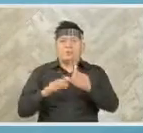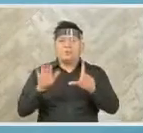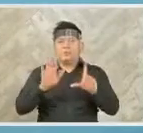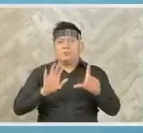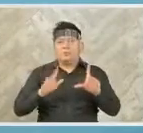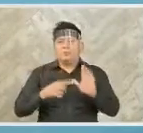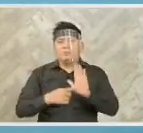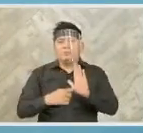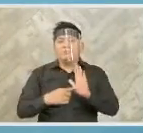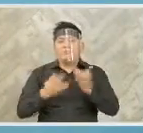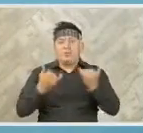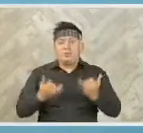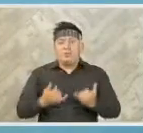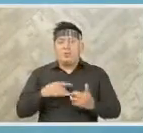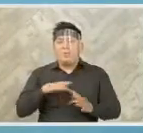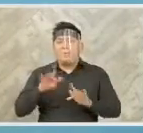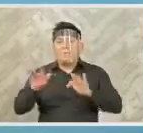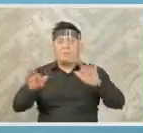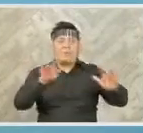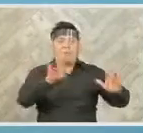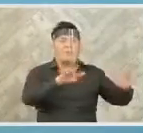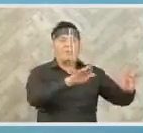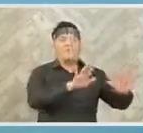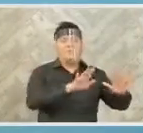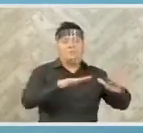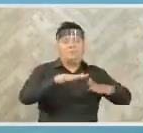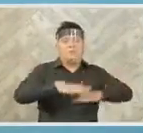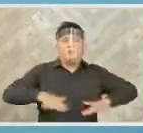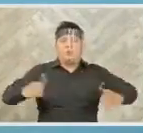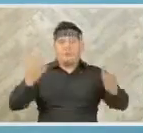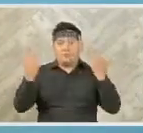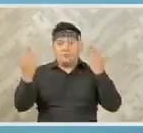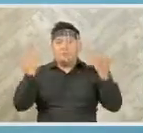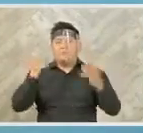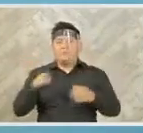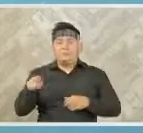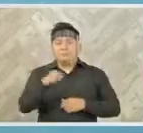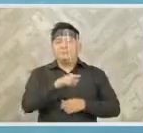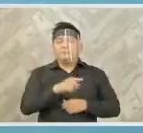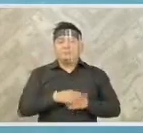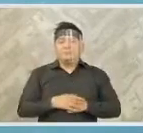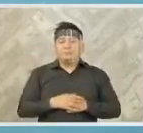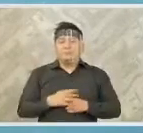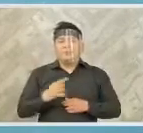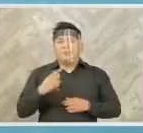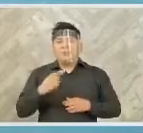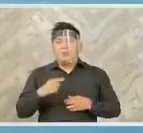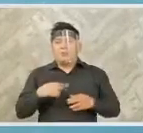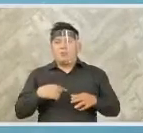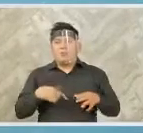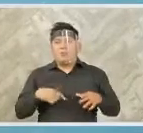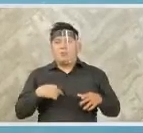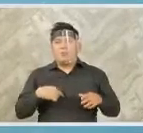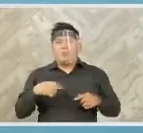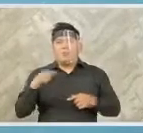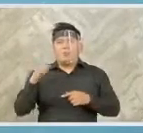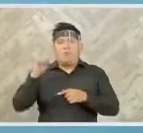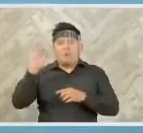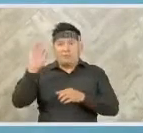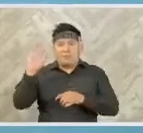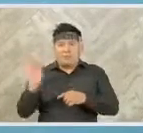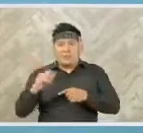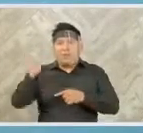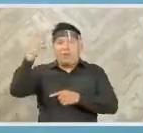importante es que estamos haciendo una presencia constante en la zona rural que nos permitió disminuir los índices de violencia en la zona rural en el